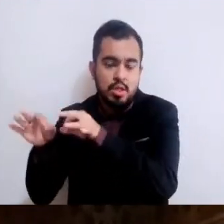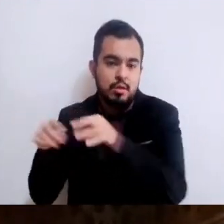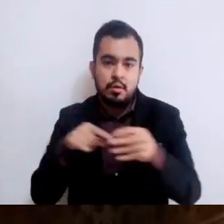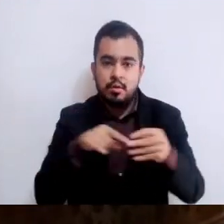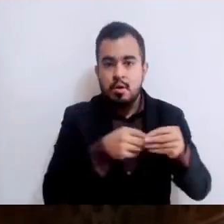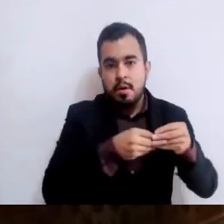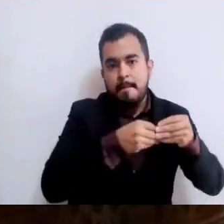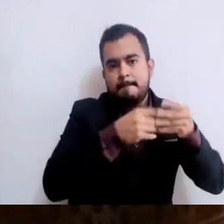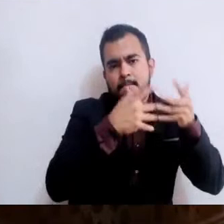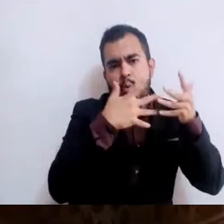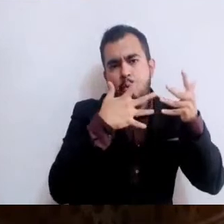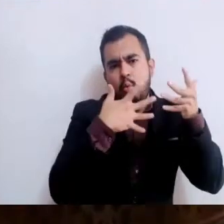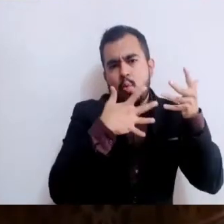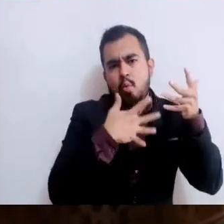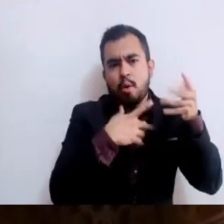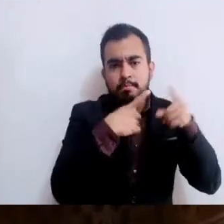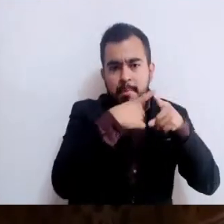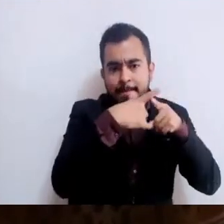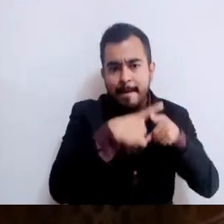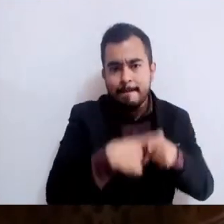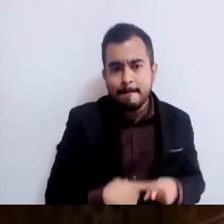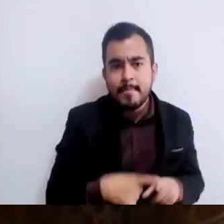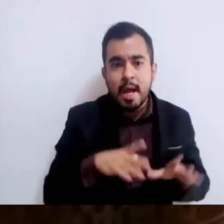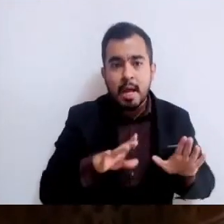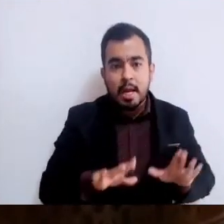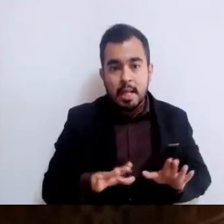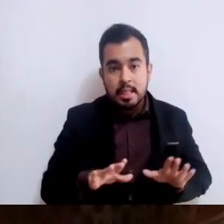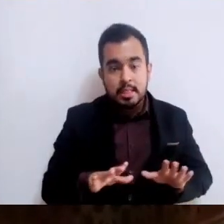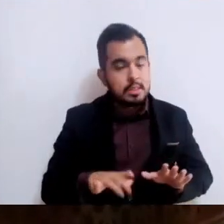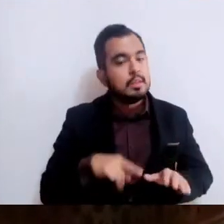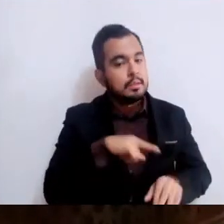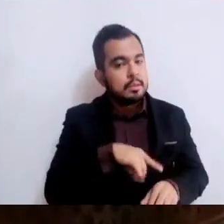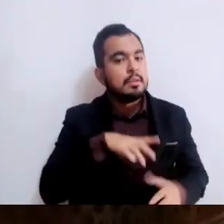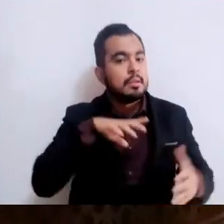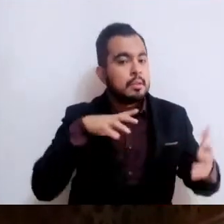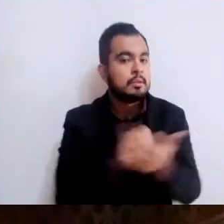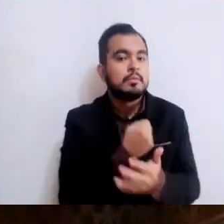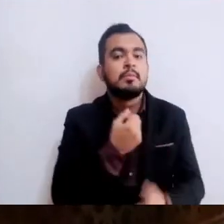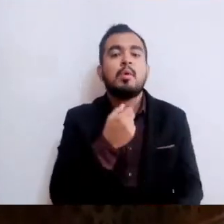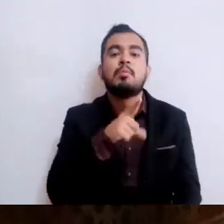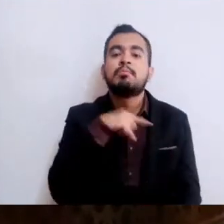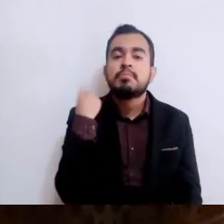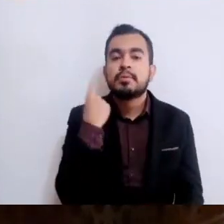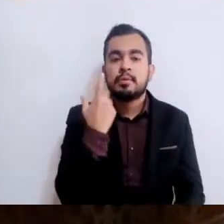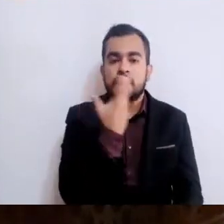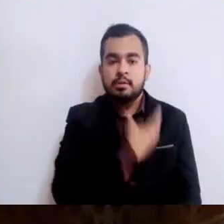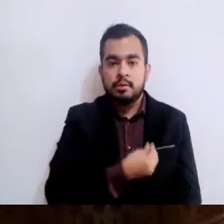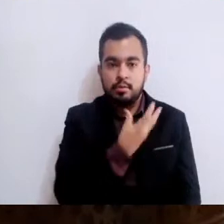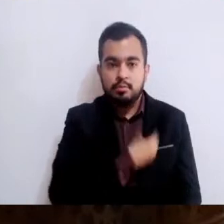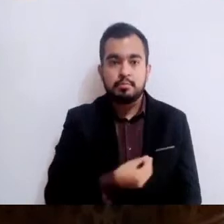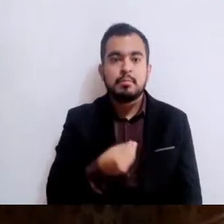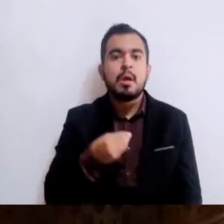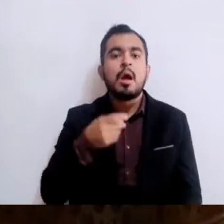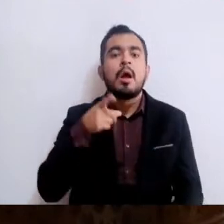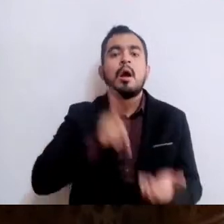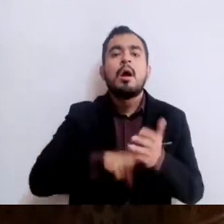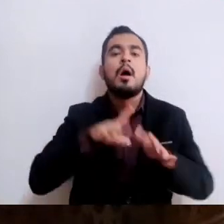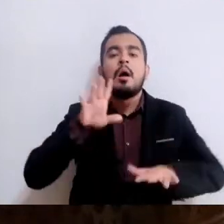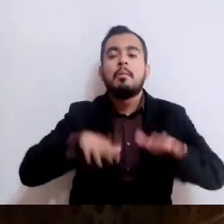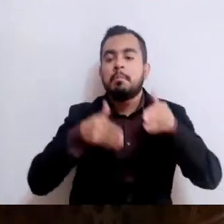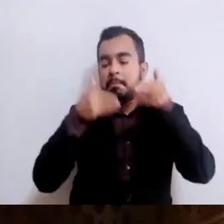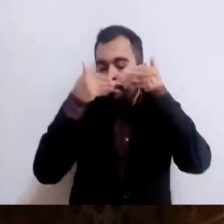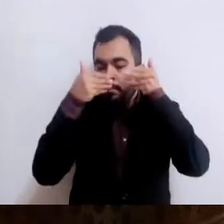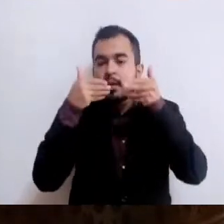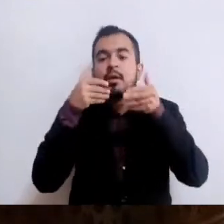características propias. En muchos casos, hemos apreciado la ciega intención de las partes por obtener